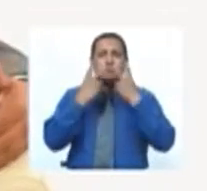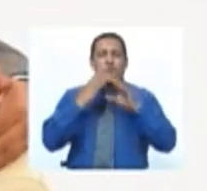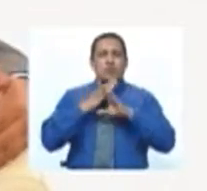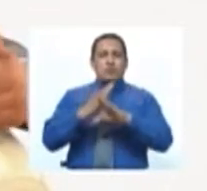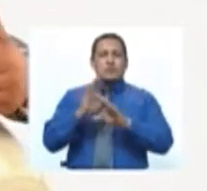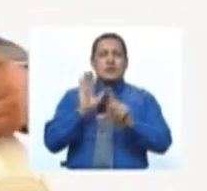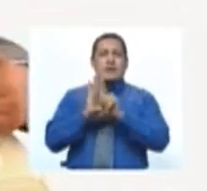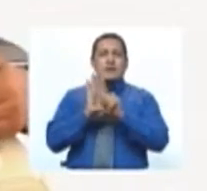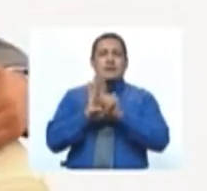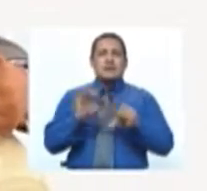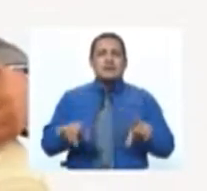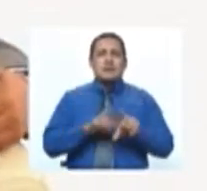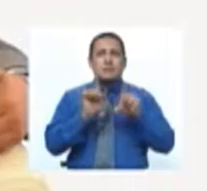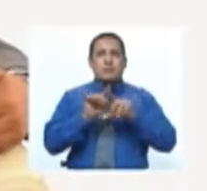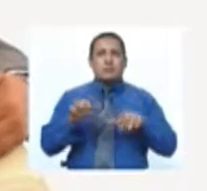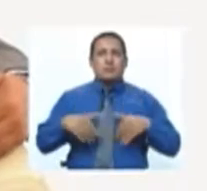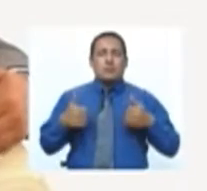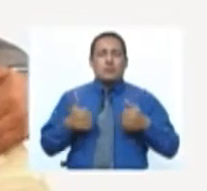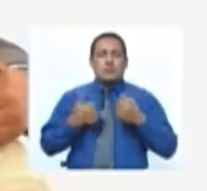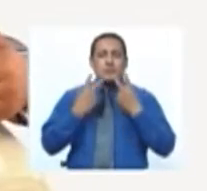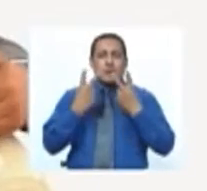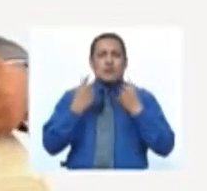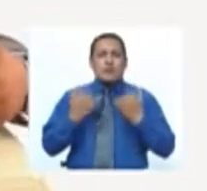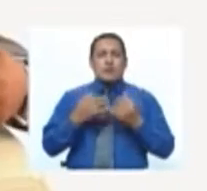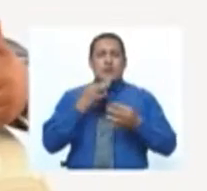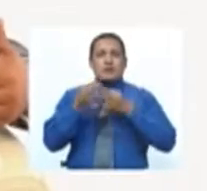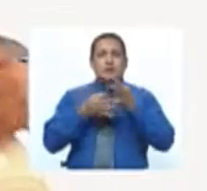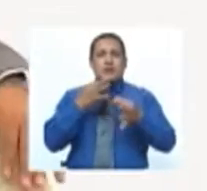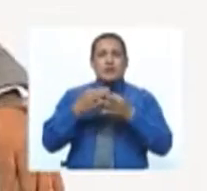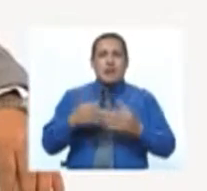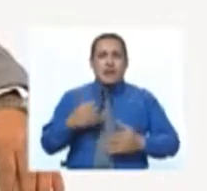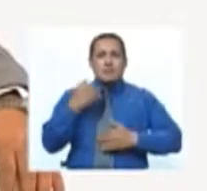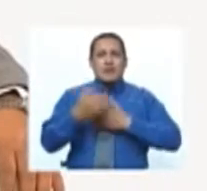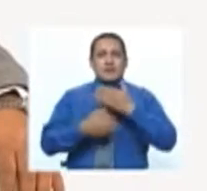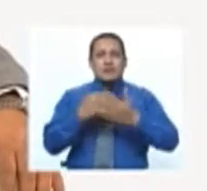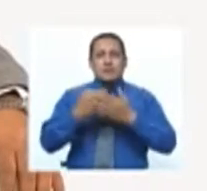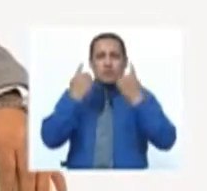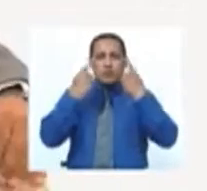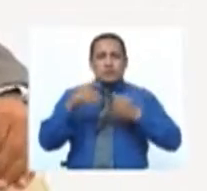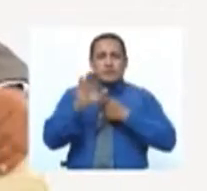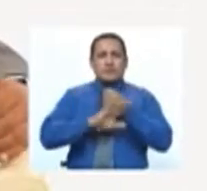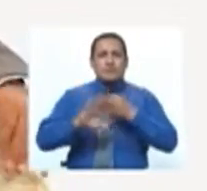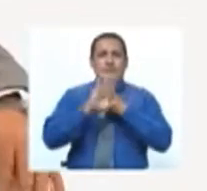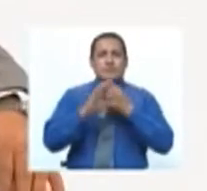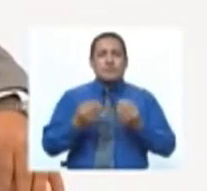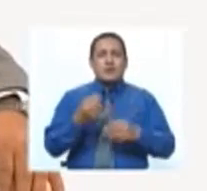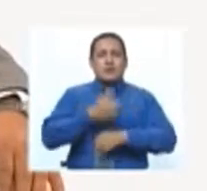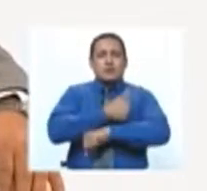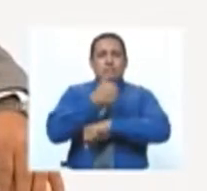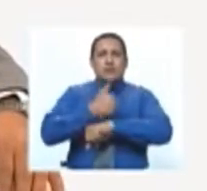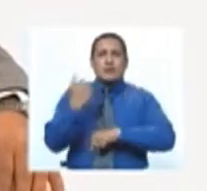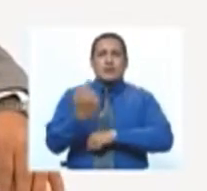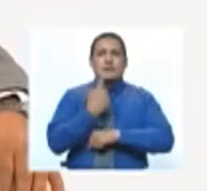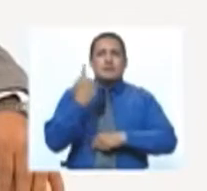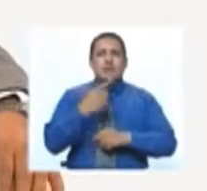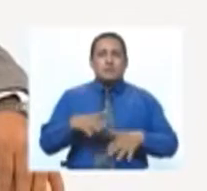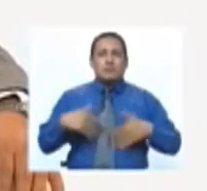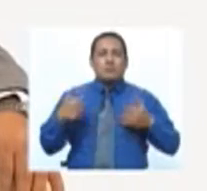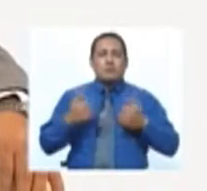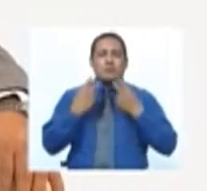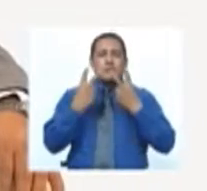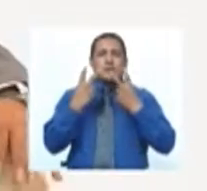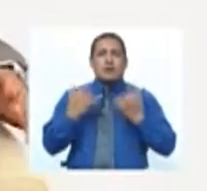contrario a ley, puede, digamos, impulsar mecanismos de defensa para que la autoridad competente en su momento